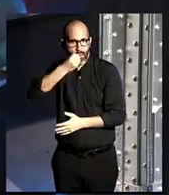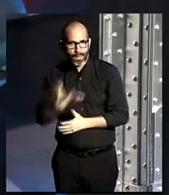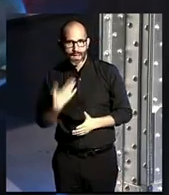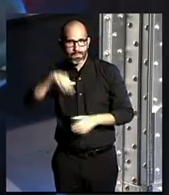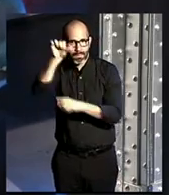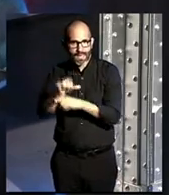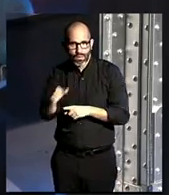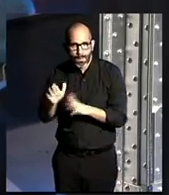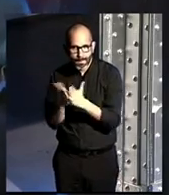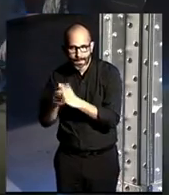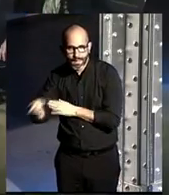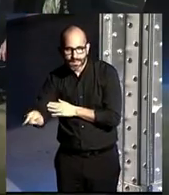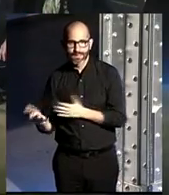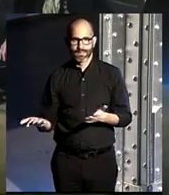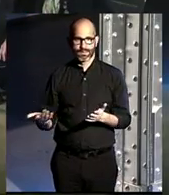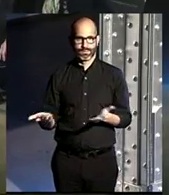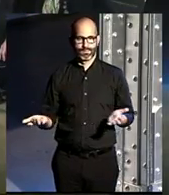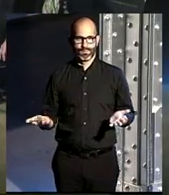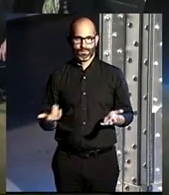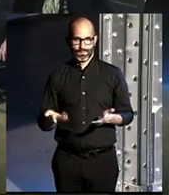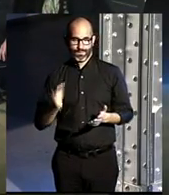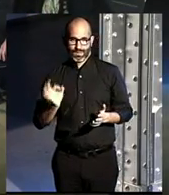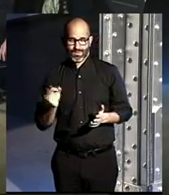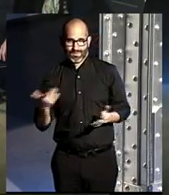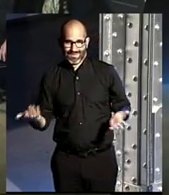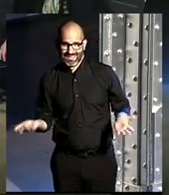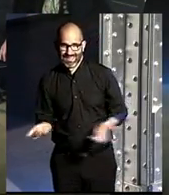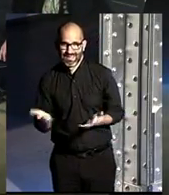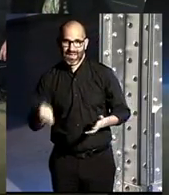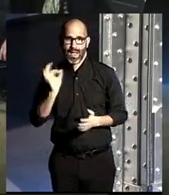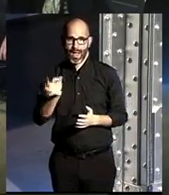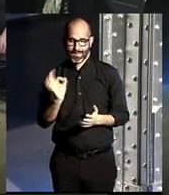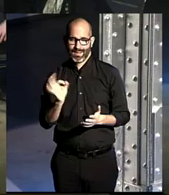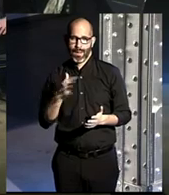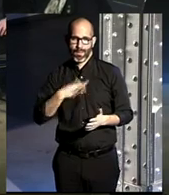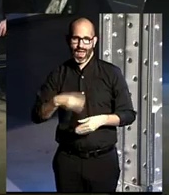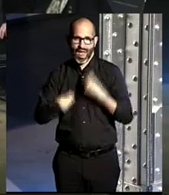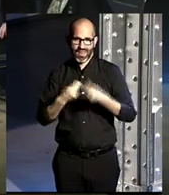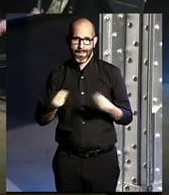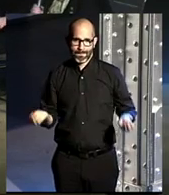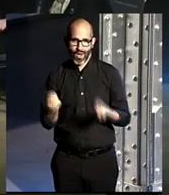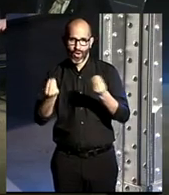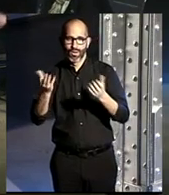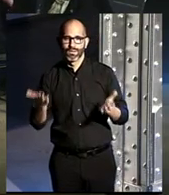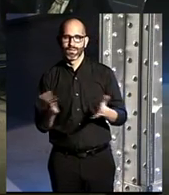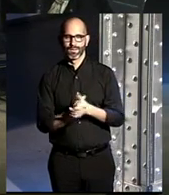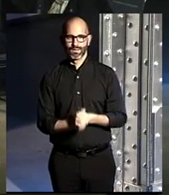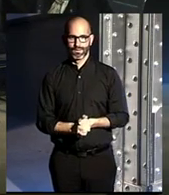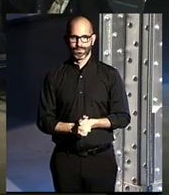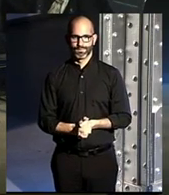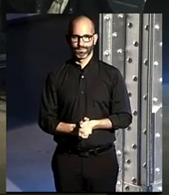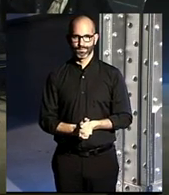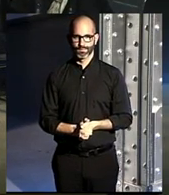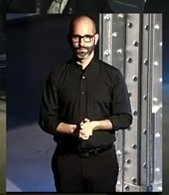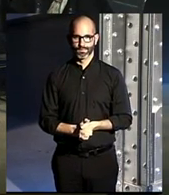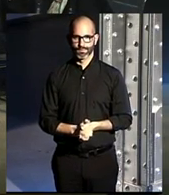Con la mujer, Sí. y a mí no me gusta. ¿No te gusta? A mí sí me gusta. No, se podía hacer mejor. Pero... The thing is that Verne is iconic.